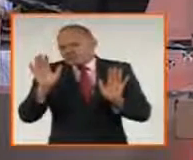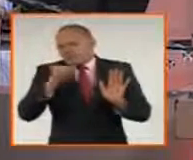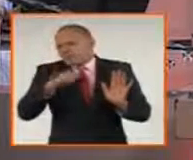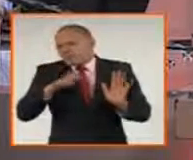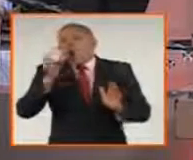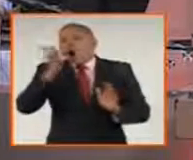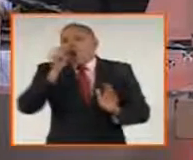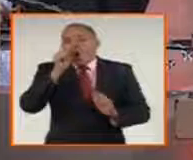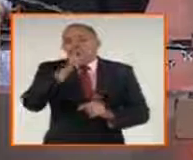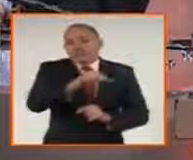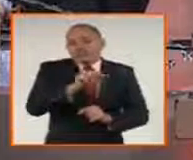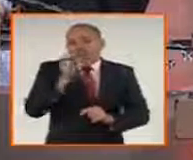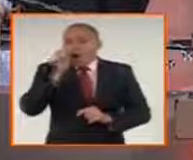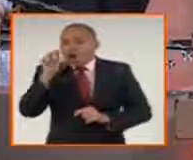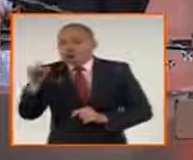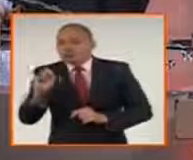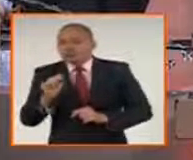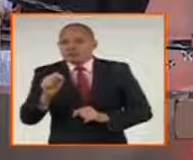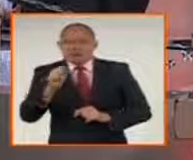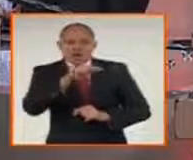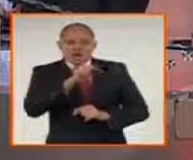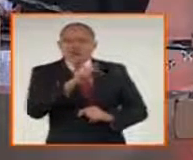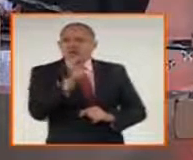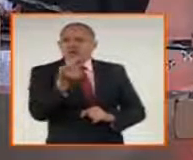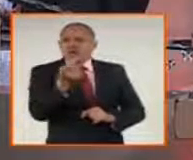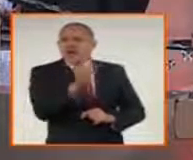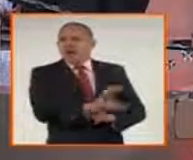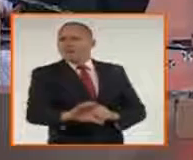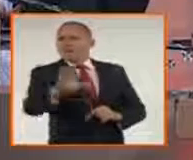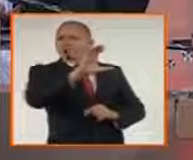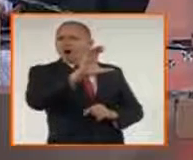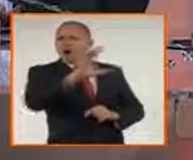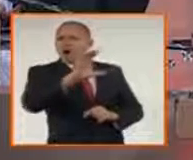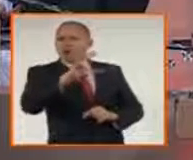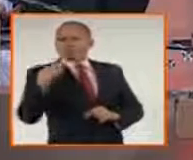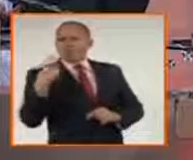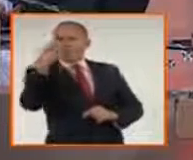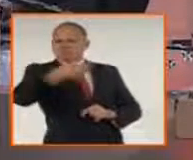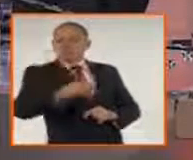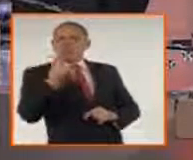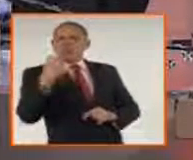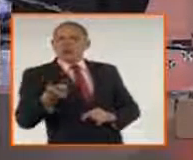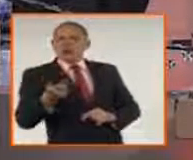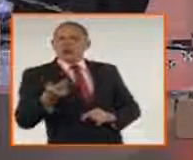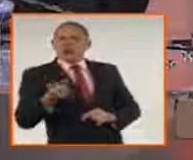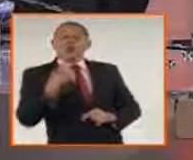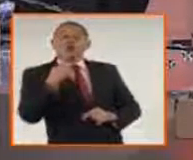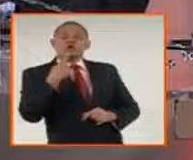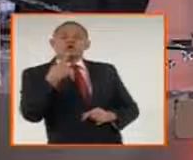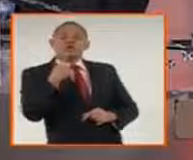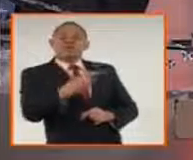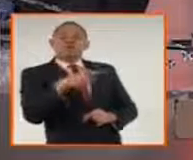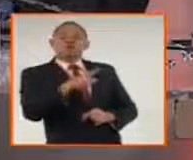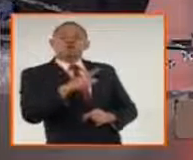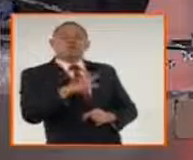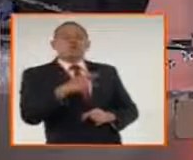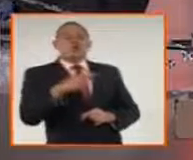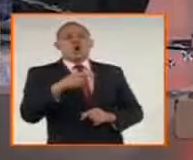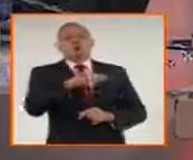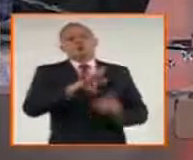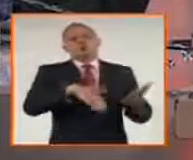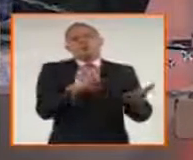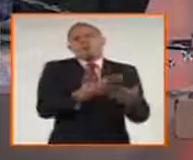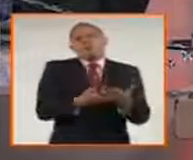pondría 1% dentro de su salario o aceptaría como válidos lo que él proponga siempre y cuando lo